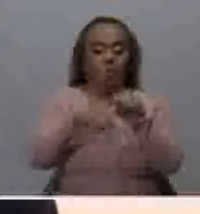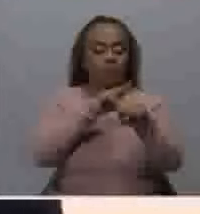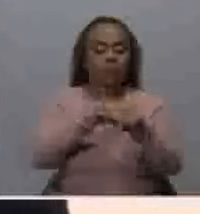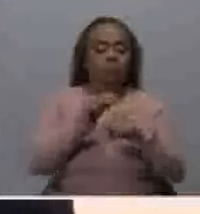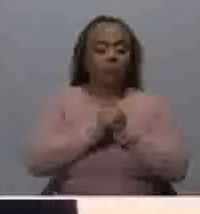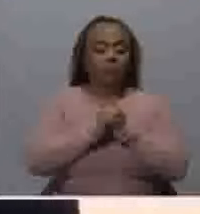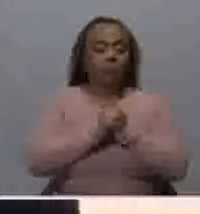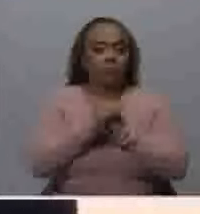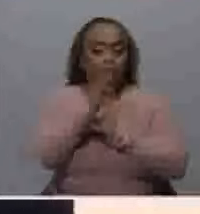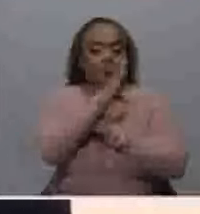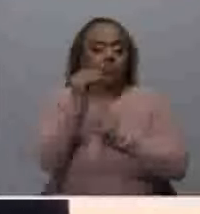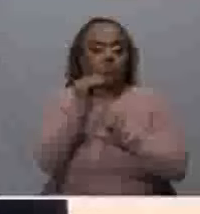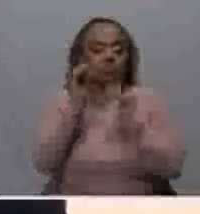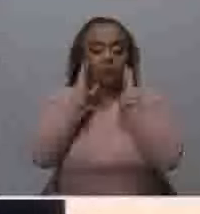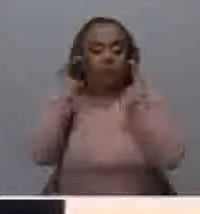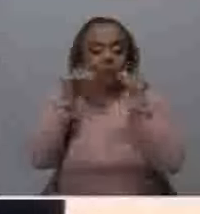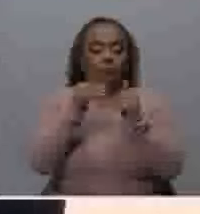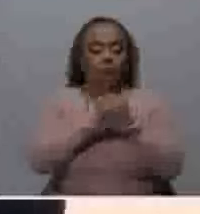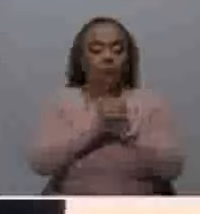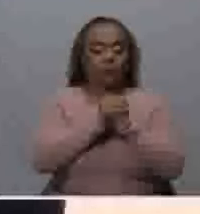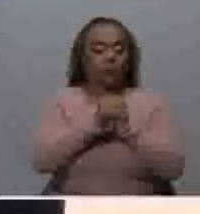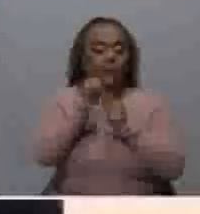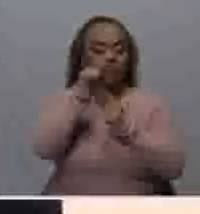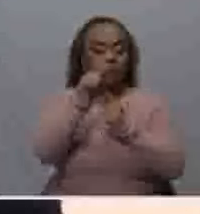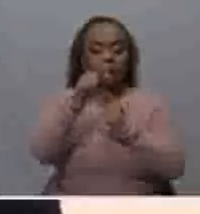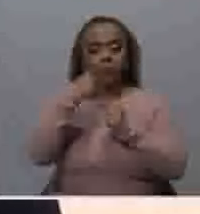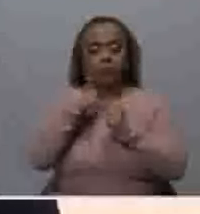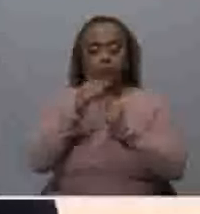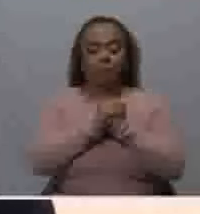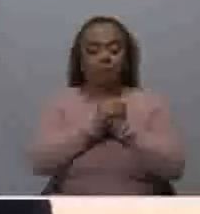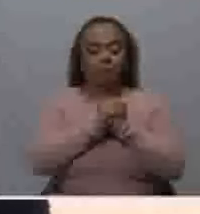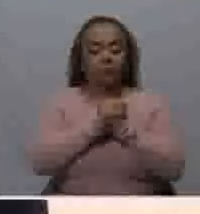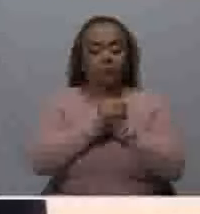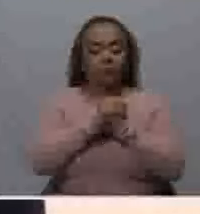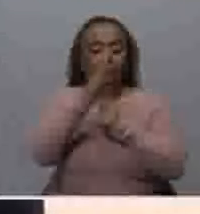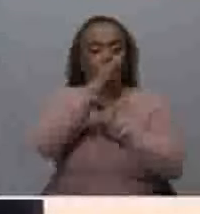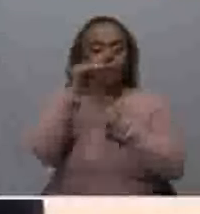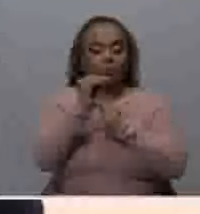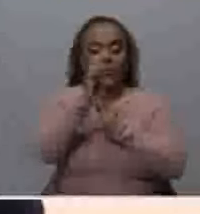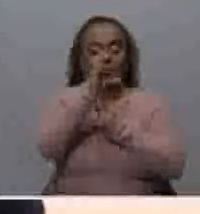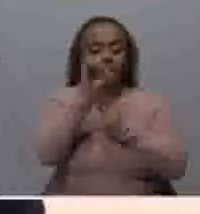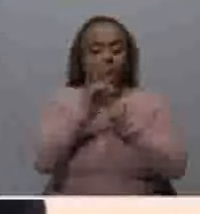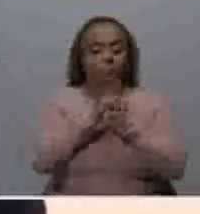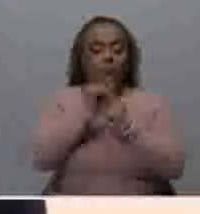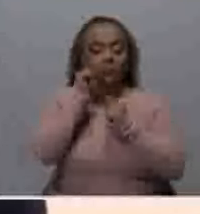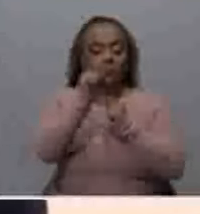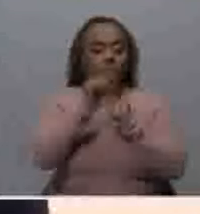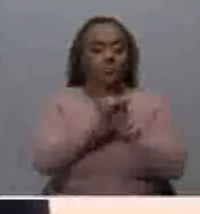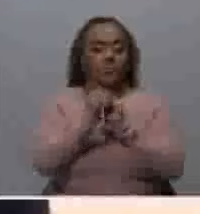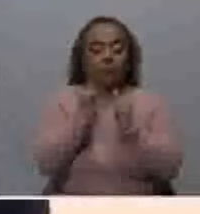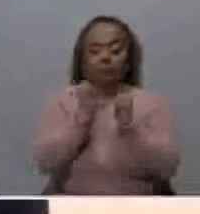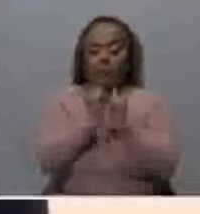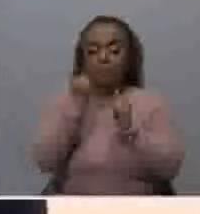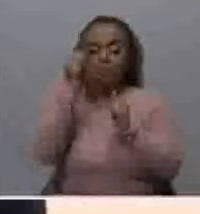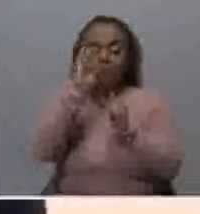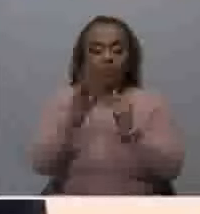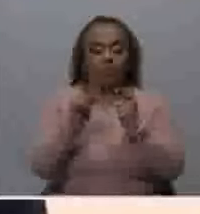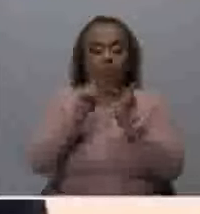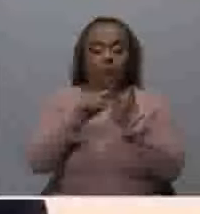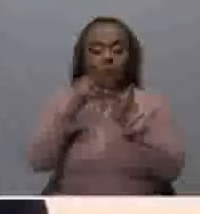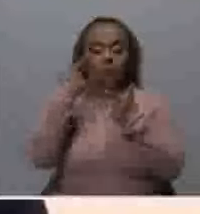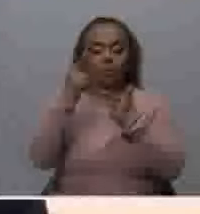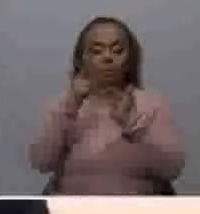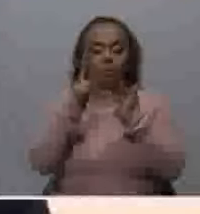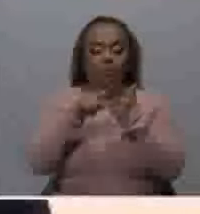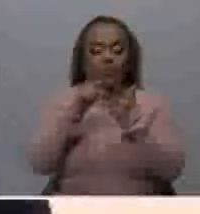América enfocados en un tú a tú. O sea, de que Costa Rica va a ir a un tú a tú contra Brasil y contra Colombia y contra Paraguay. Y